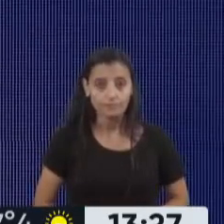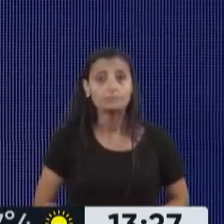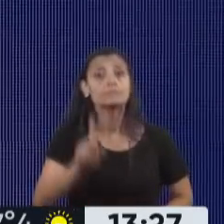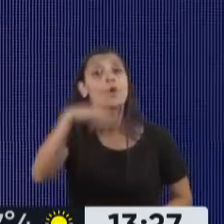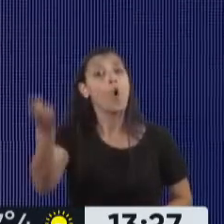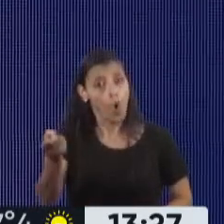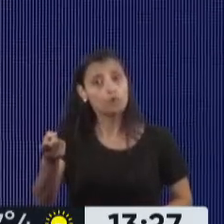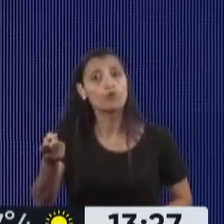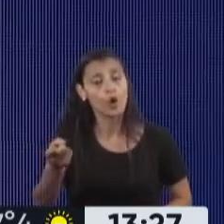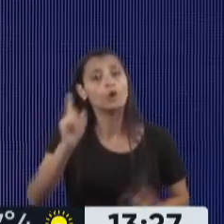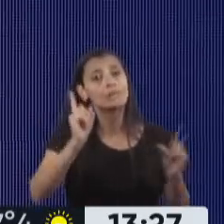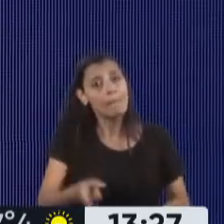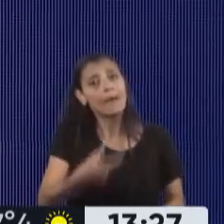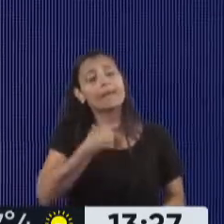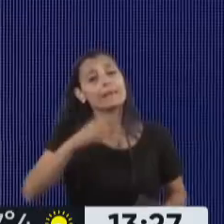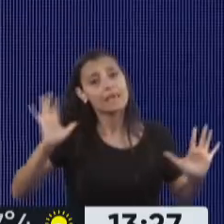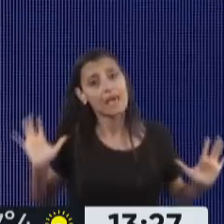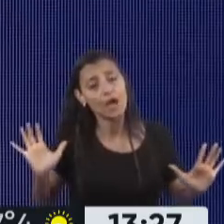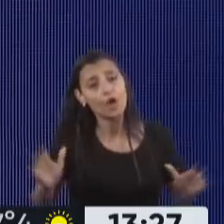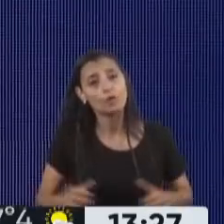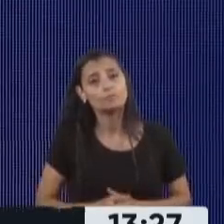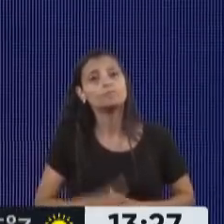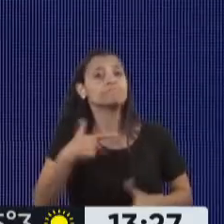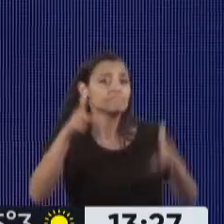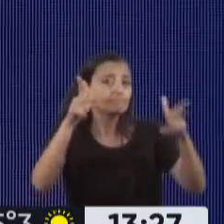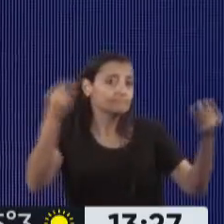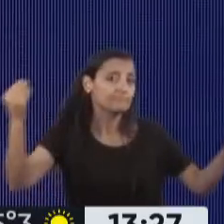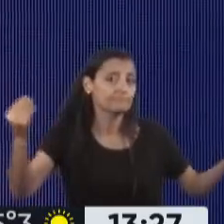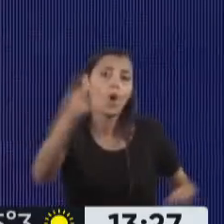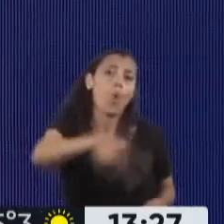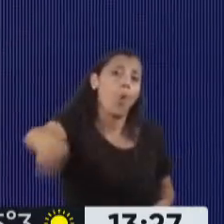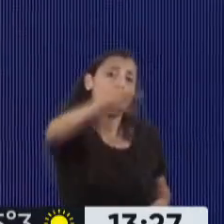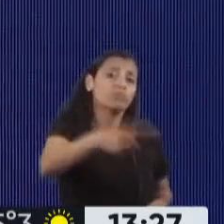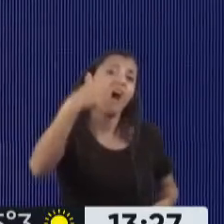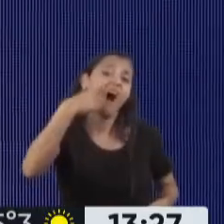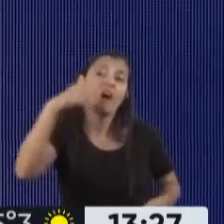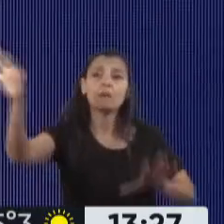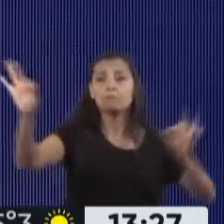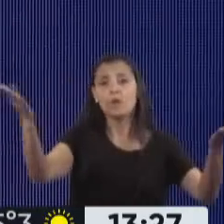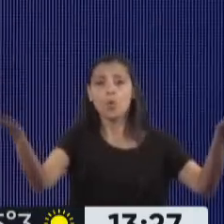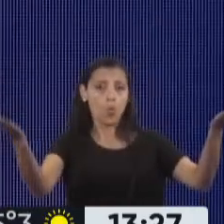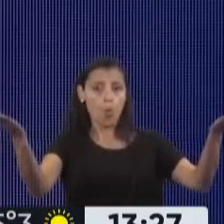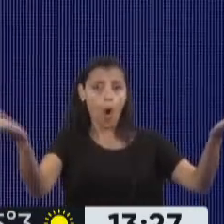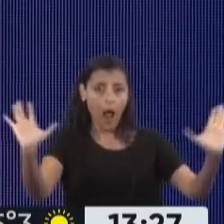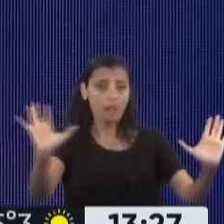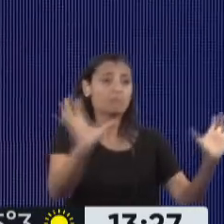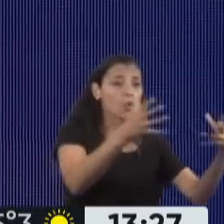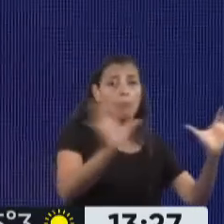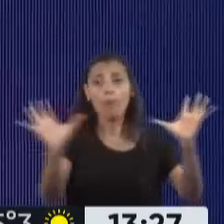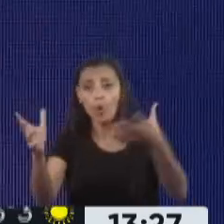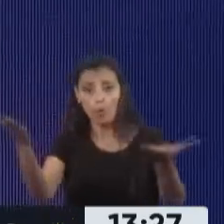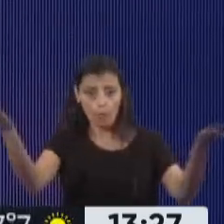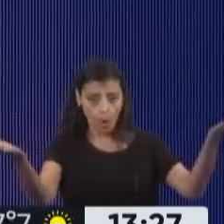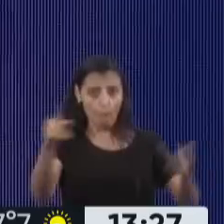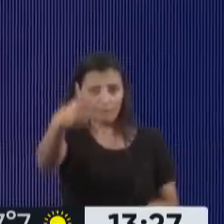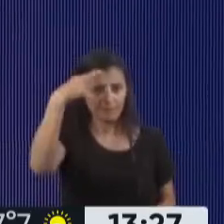otra de las cosas que quiero mencionar es, bueno, después ustedes van a elegir un sector. Digo, se